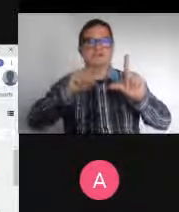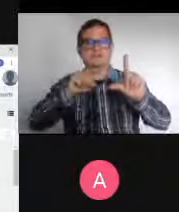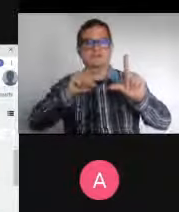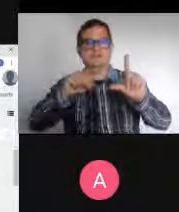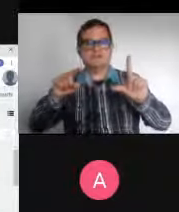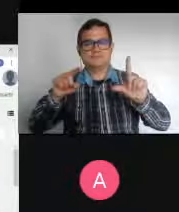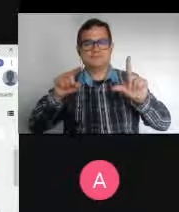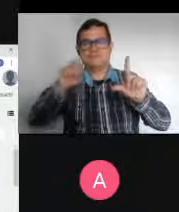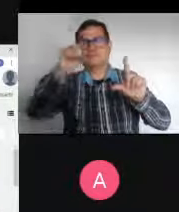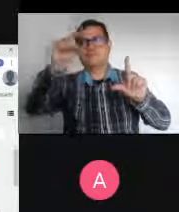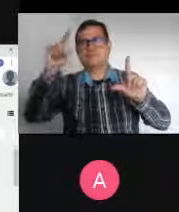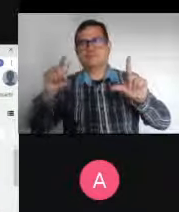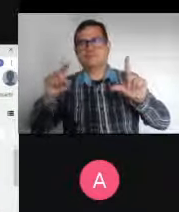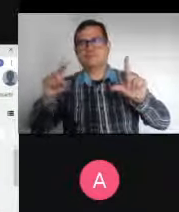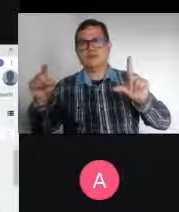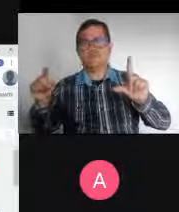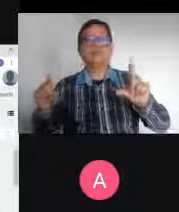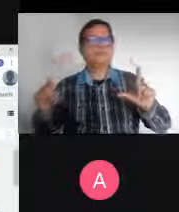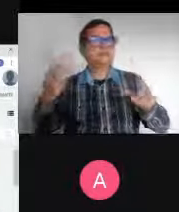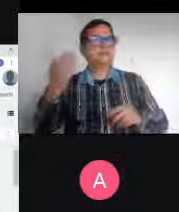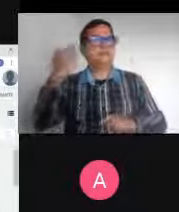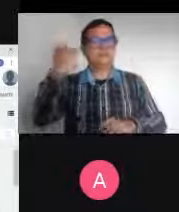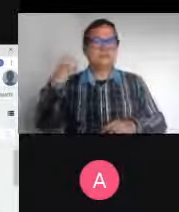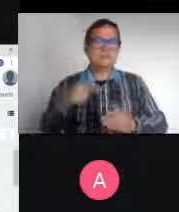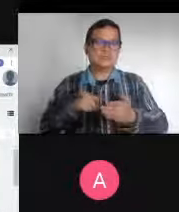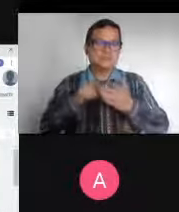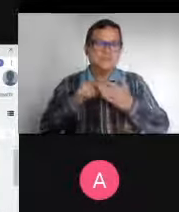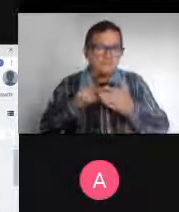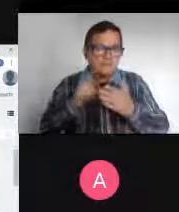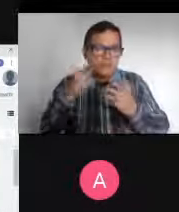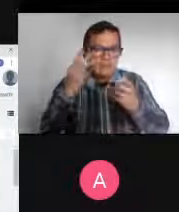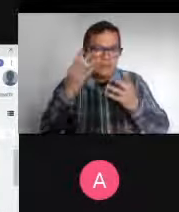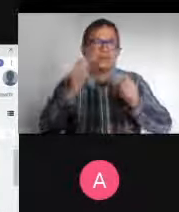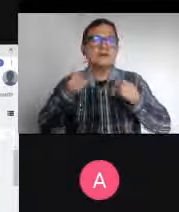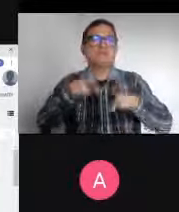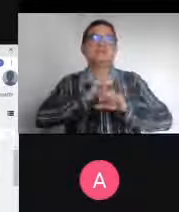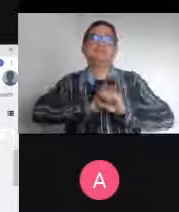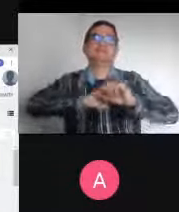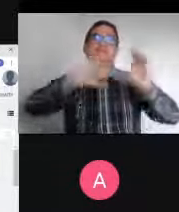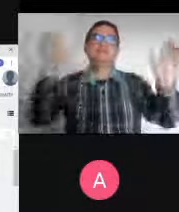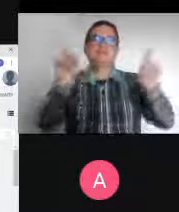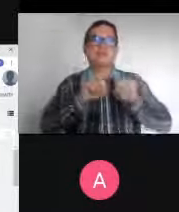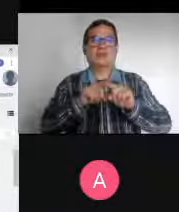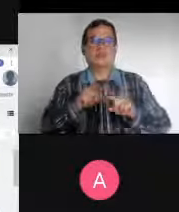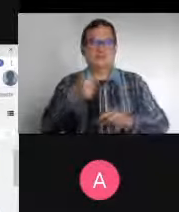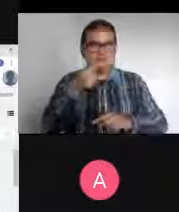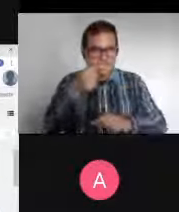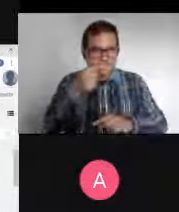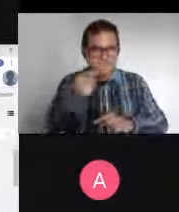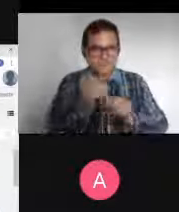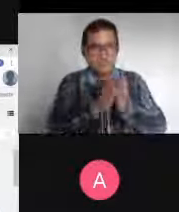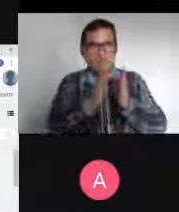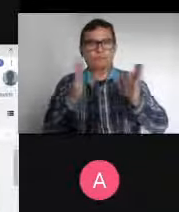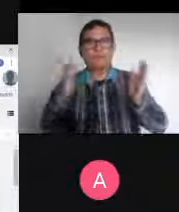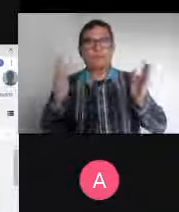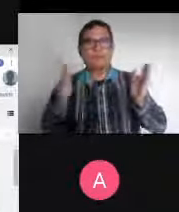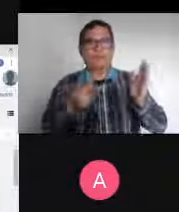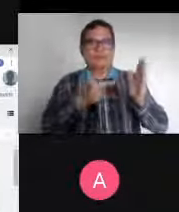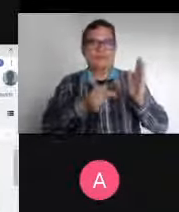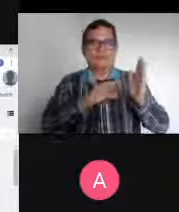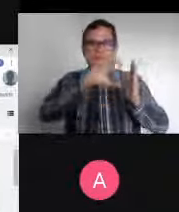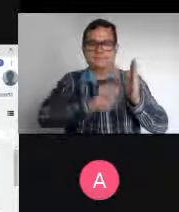parte negativa. De pronto en la imagen anterior que les mostraba no se veía, pero aquí ya se ve un poco mejor. Entonces, el semiciclo negativo ya desapareció y solo